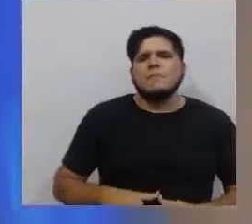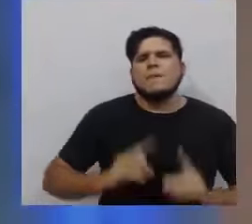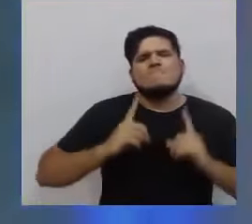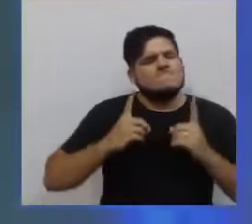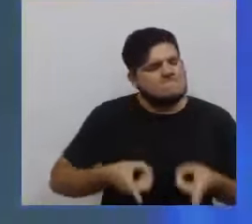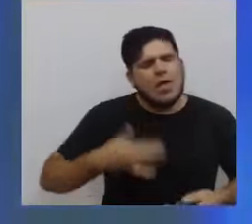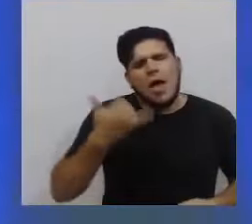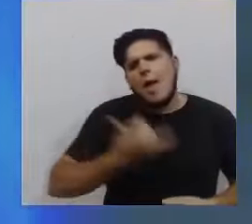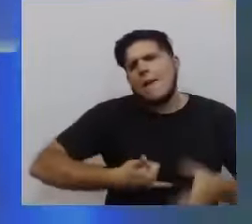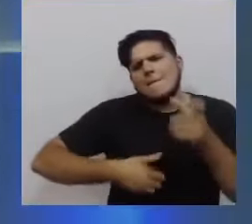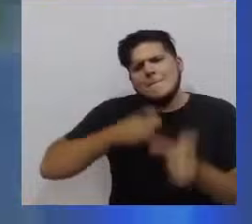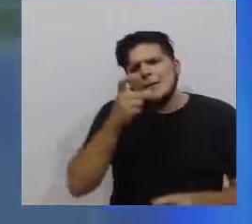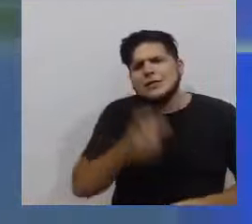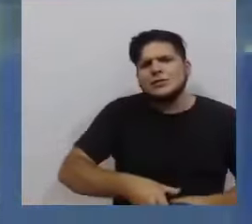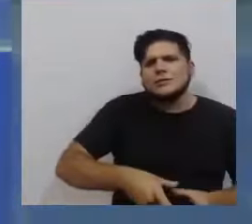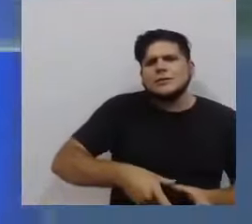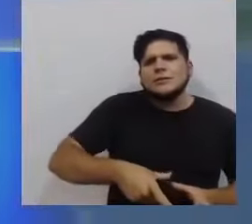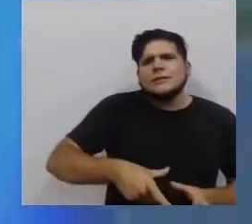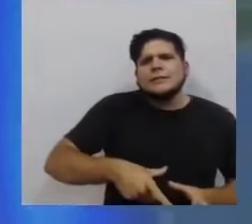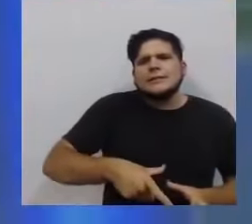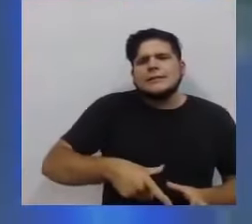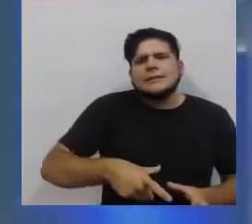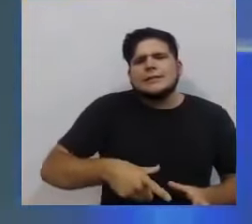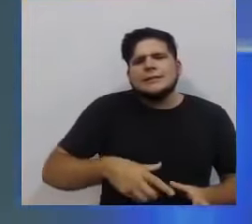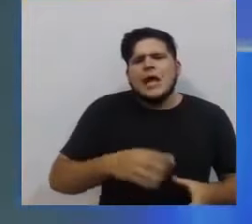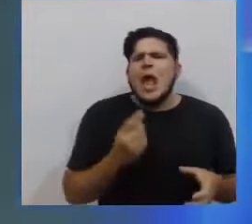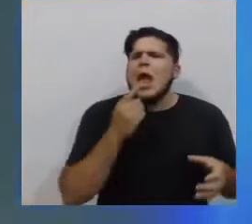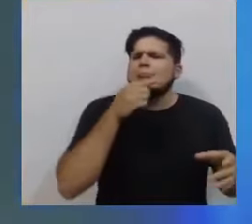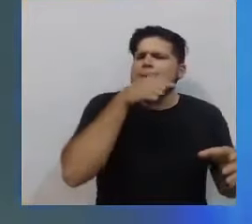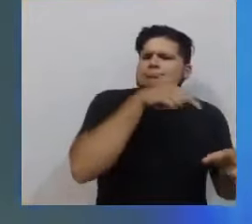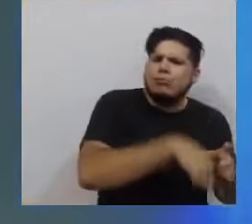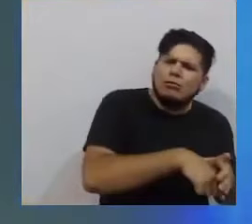a los vicios otros a los juegos